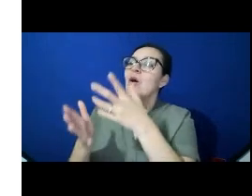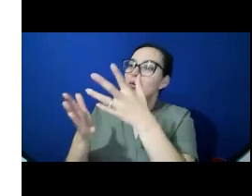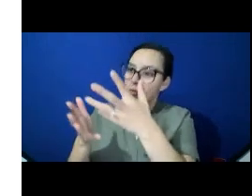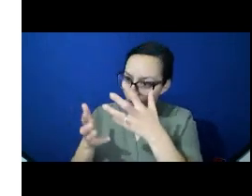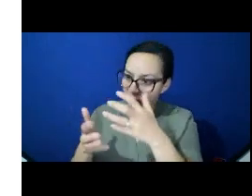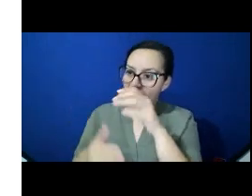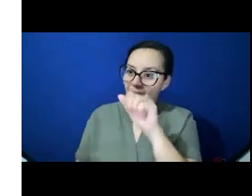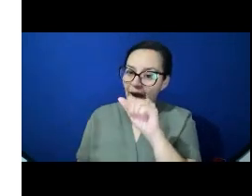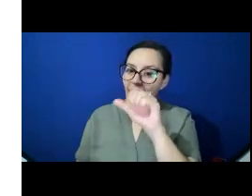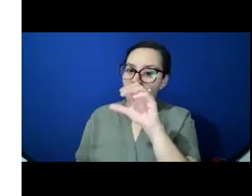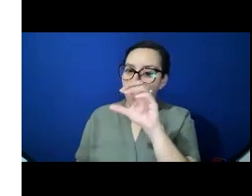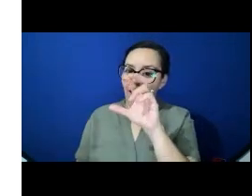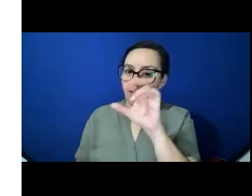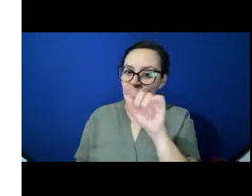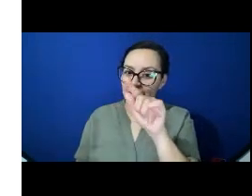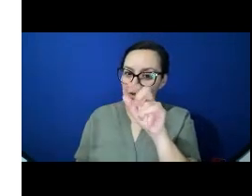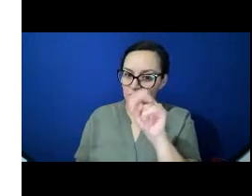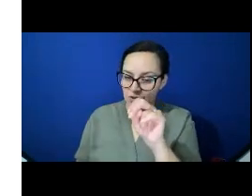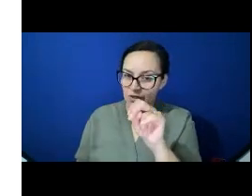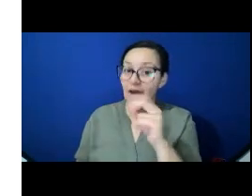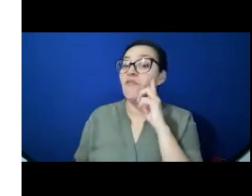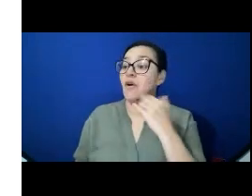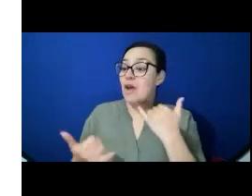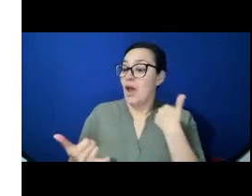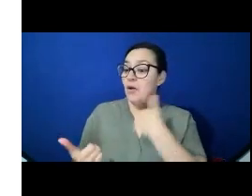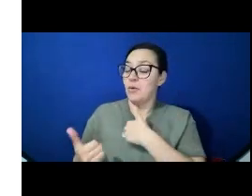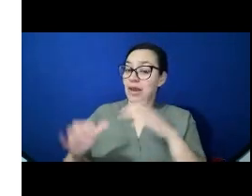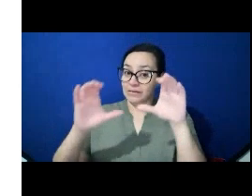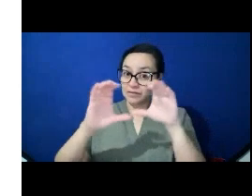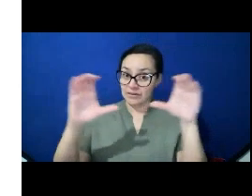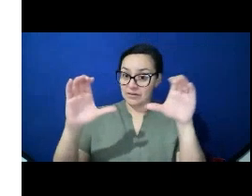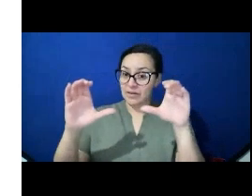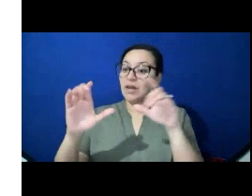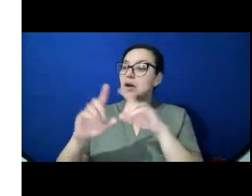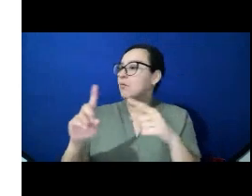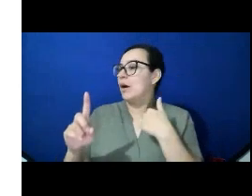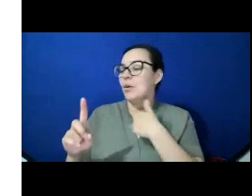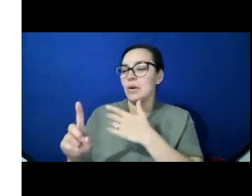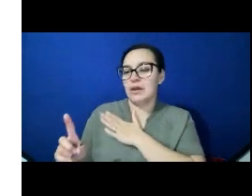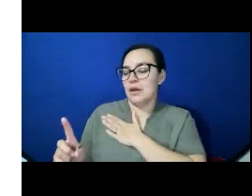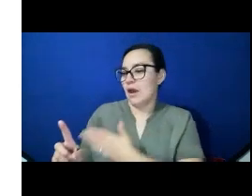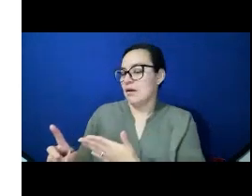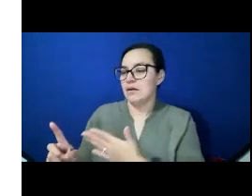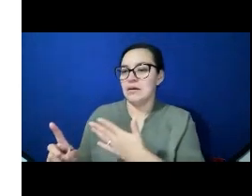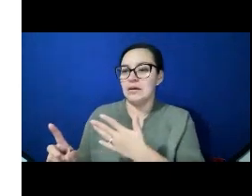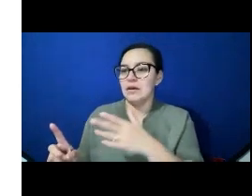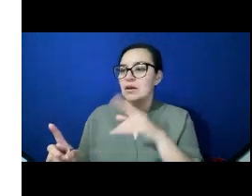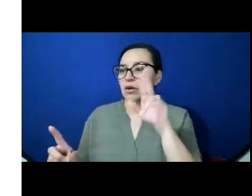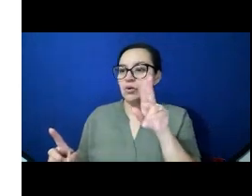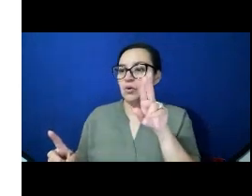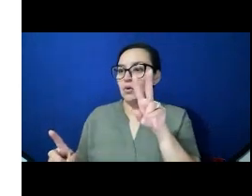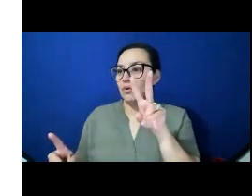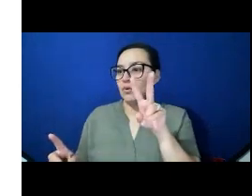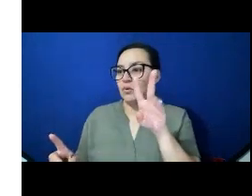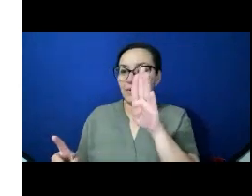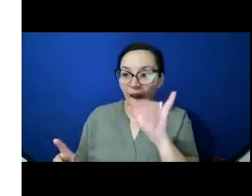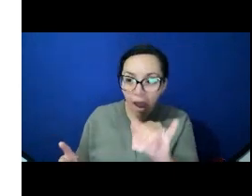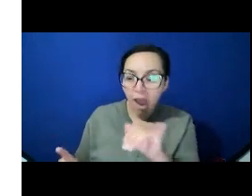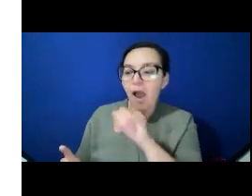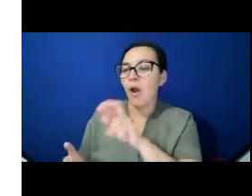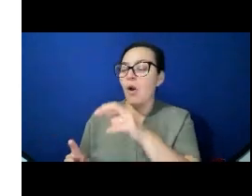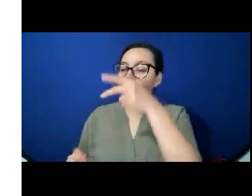acreditación. Por ahora tenemos un certificado, pero nos encantaría trabajar con la extensión, ya sea en Islas